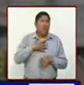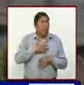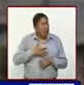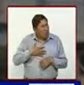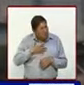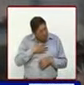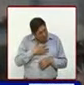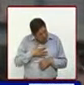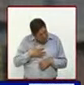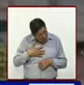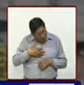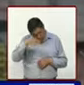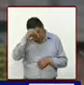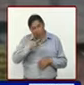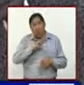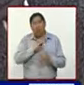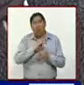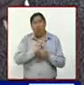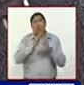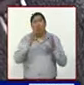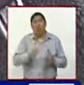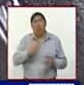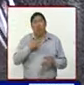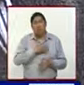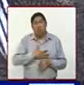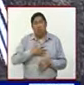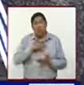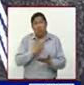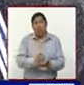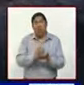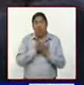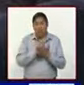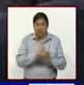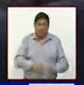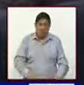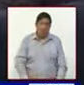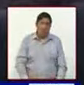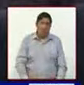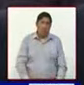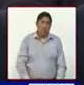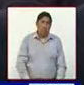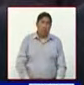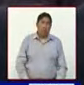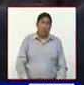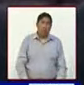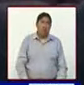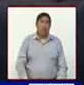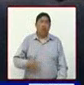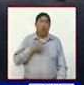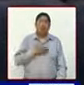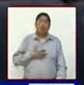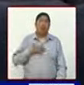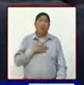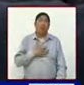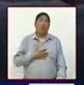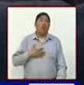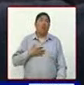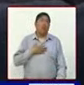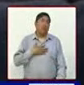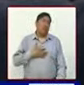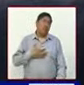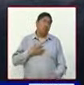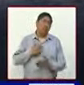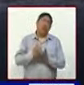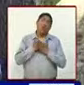Por favor, señor ministro, por favor ayúdenos, por favor, pueblo en